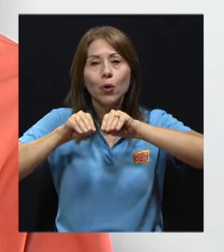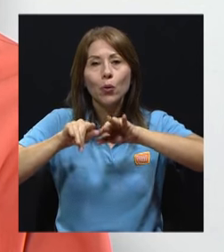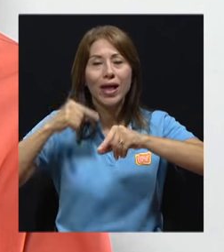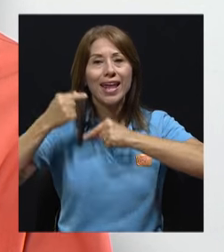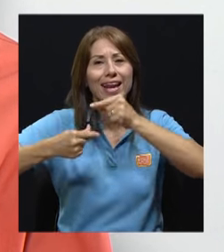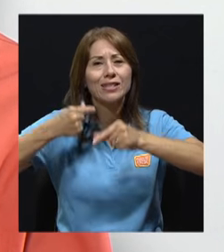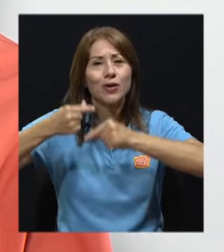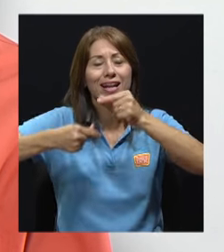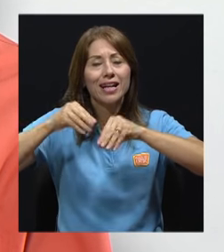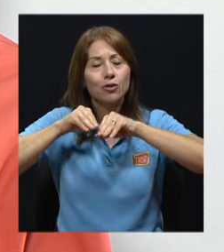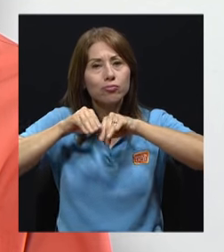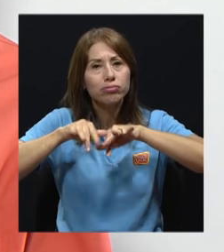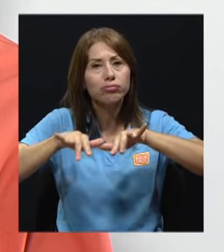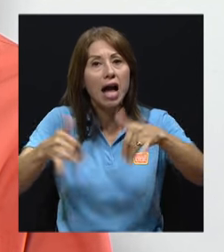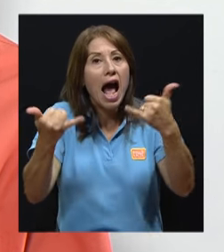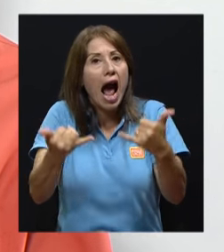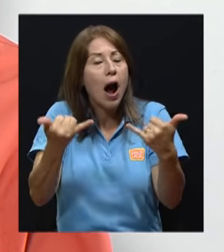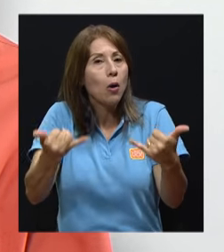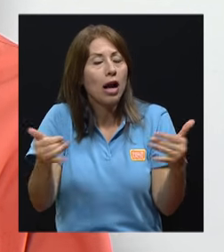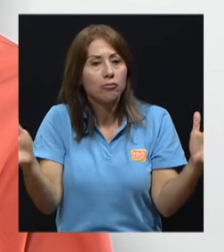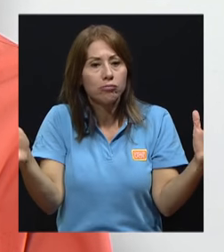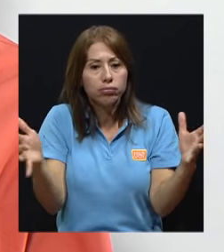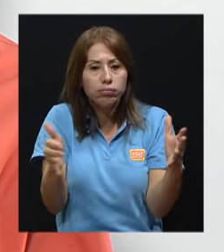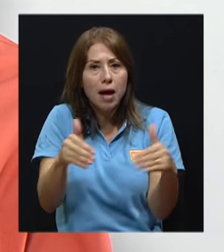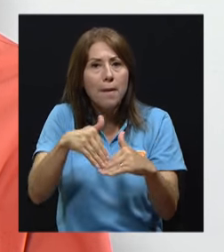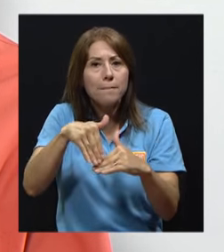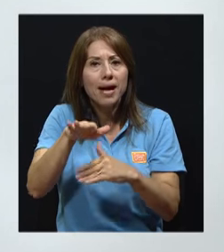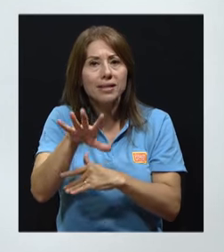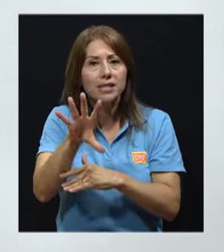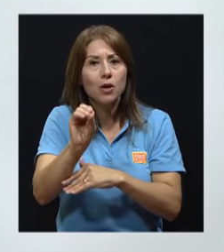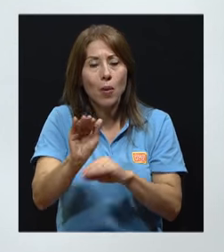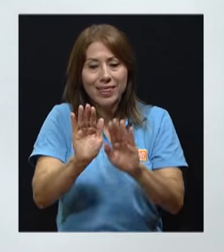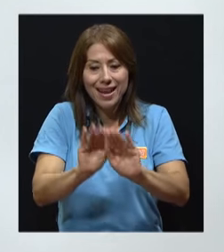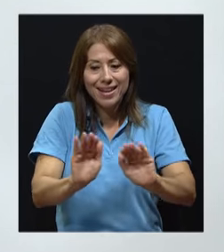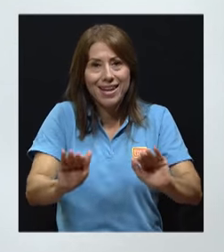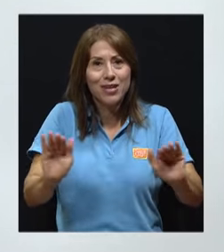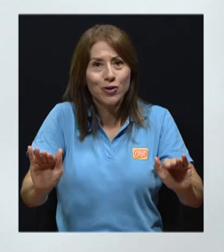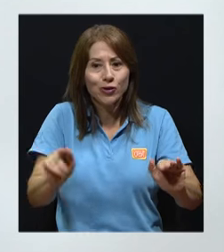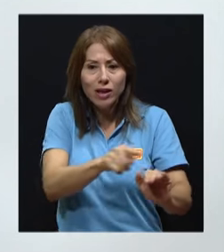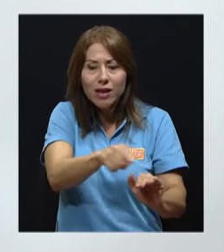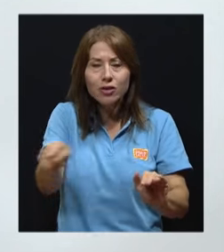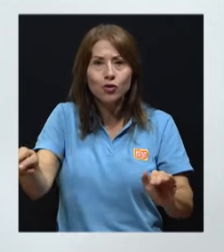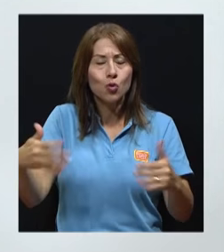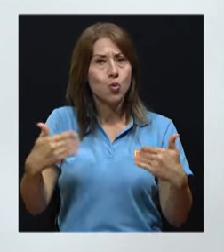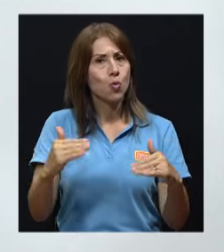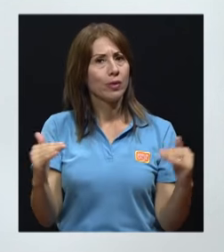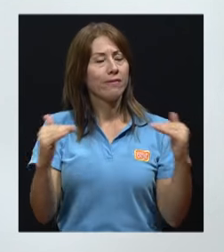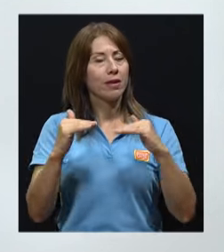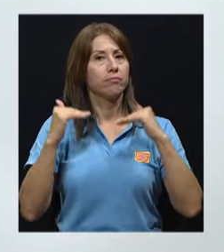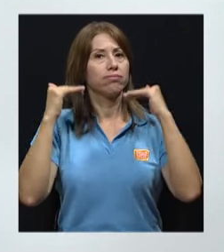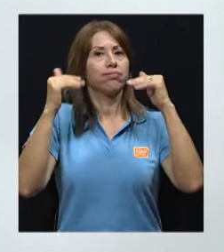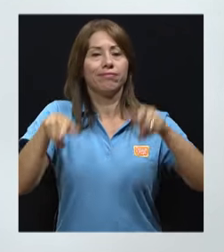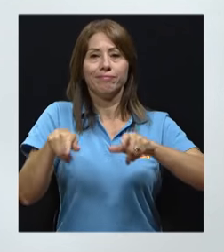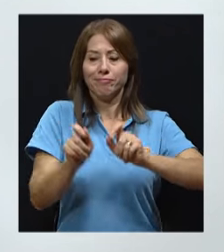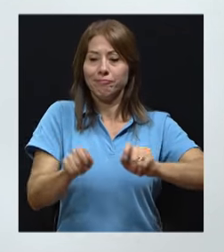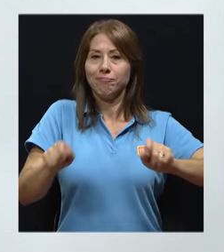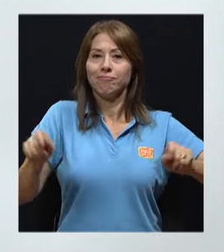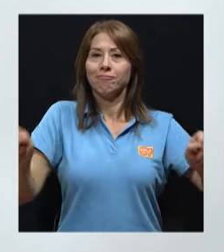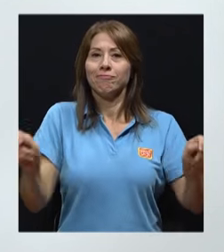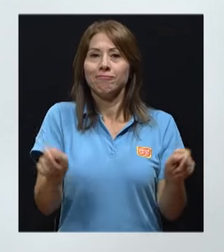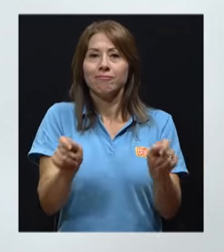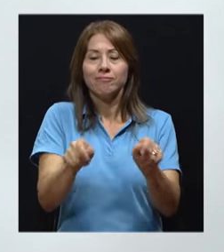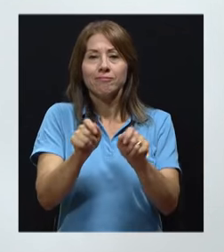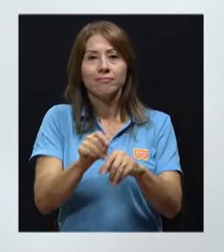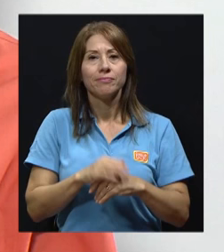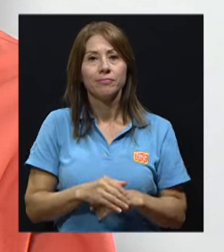generación en generación ahora tenemos más de 50 niños ejecutando el instrumento con un alto nivel